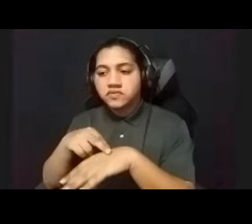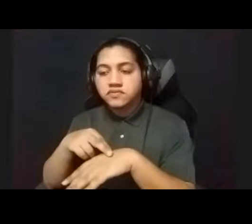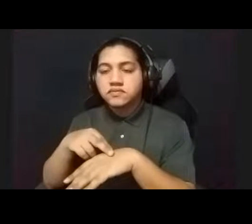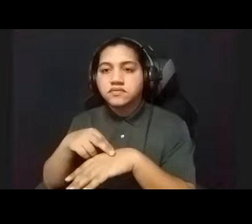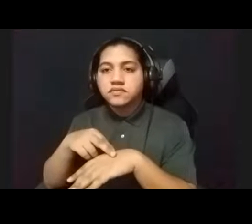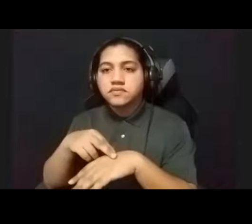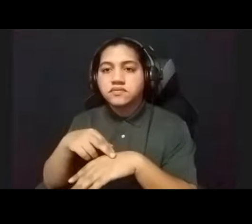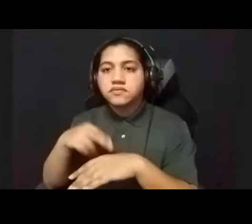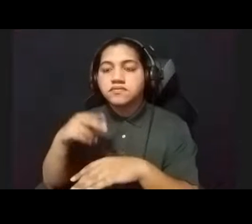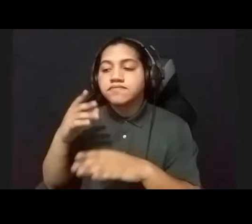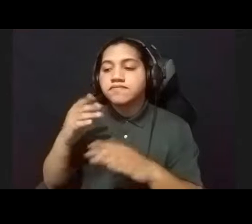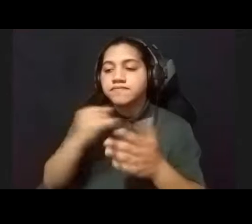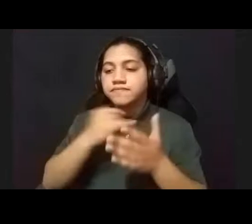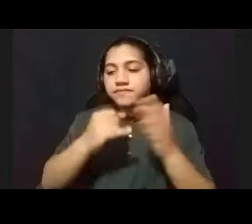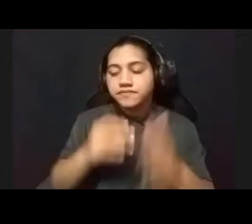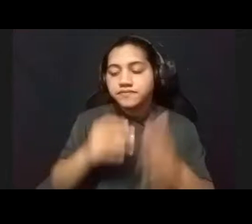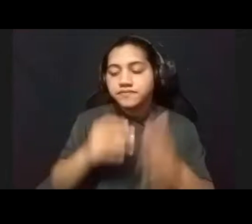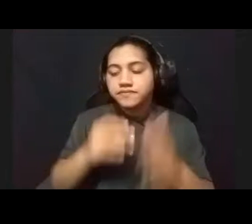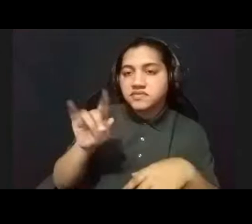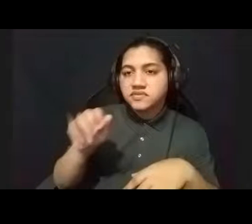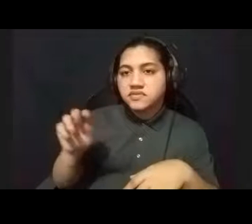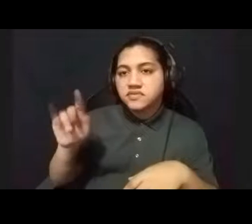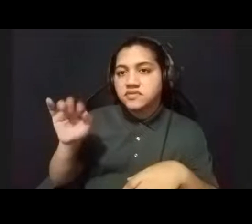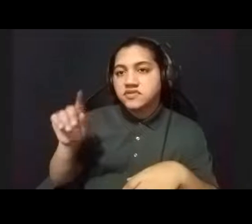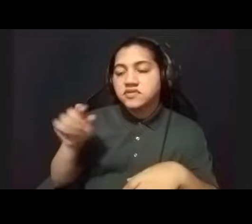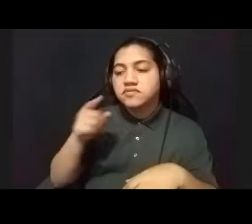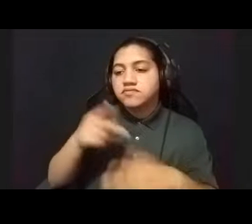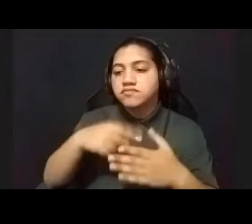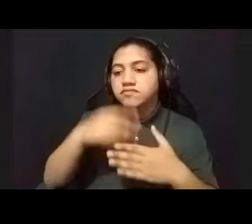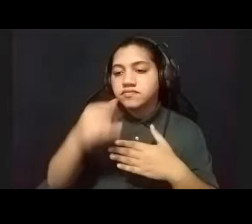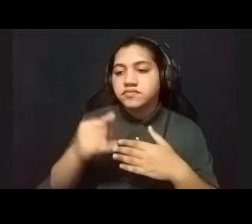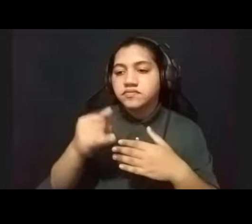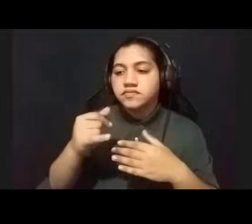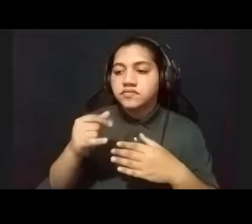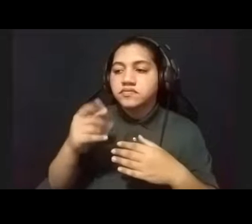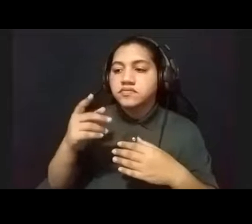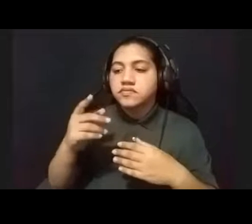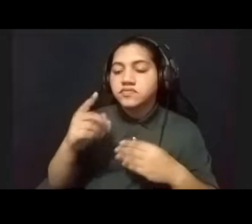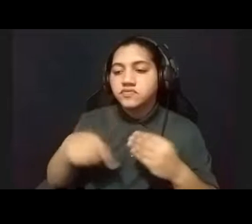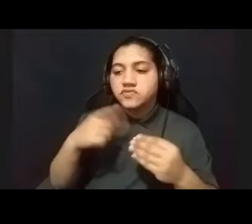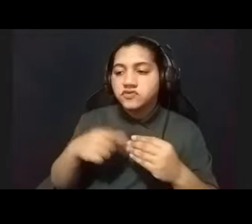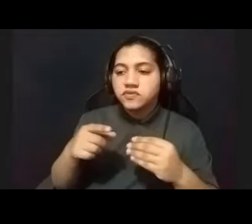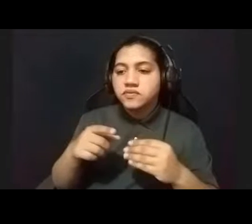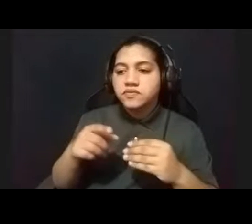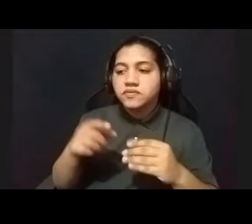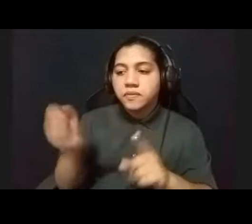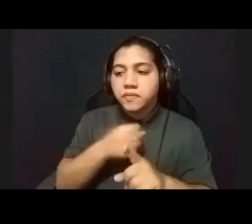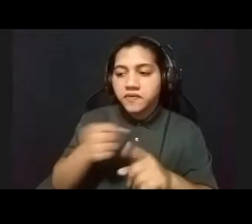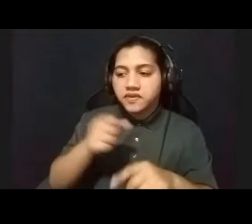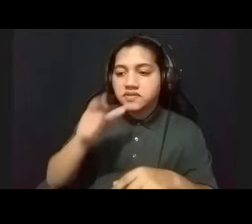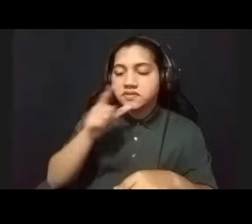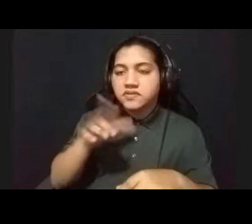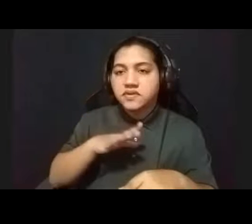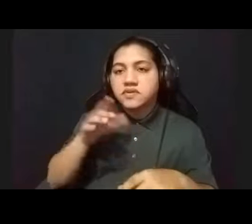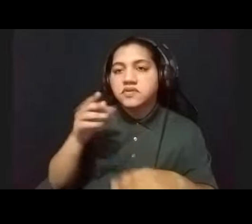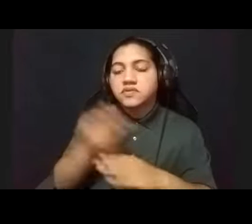artista iraní Neda Maritpour, quien hizo un proyecto sobre la violencia de género en el año 2012, utilizando el